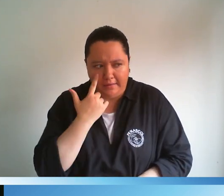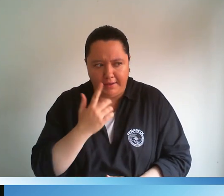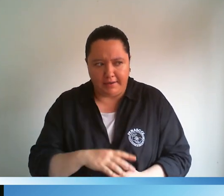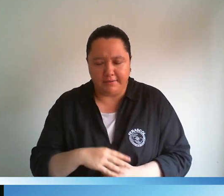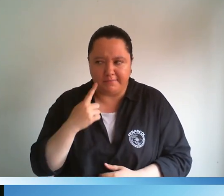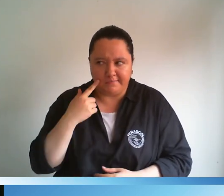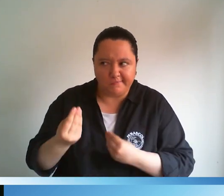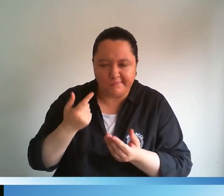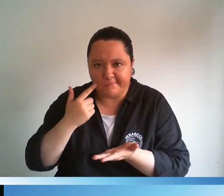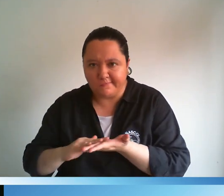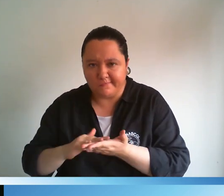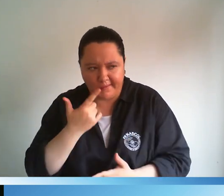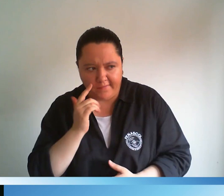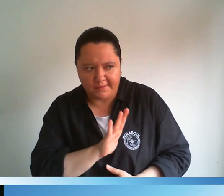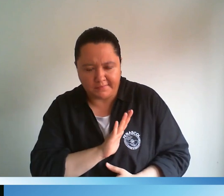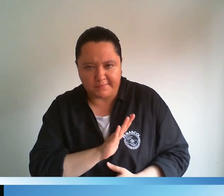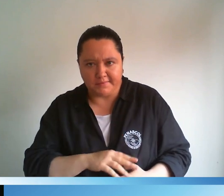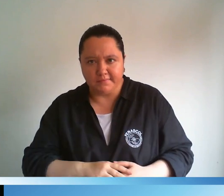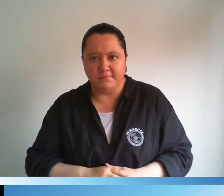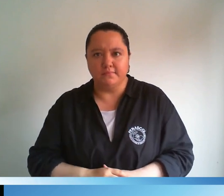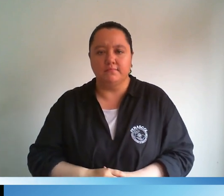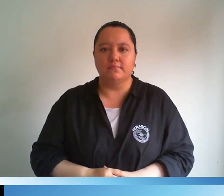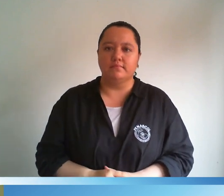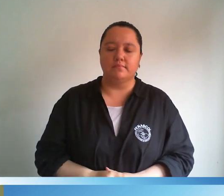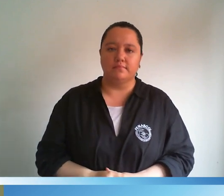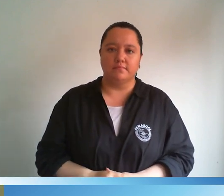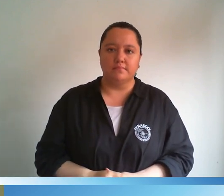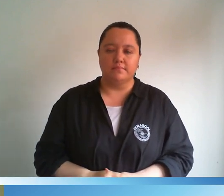Espera un momento aquí, por favor. Veré que puedo hacer. Vale.